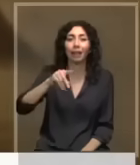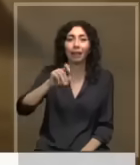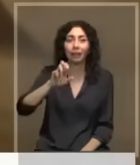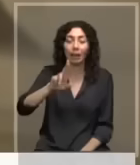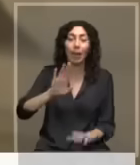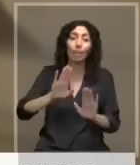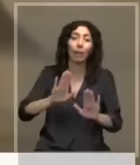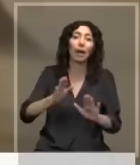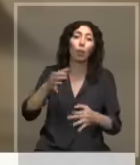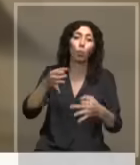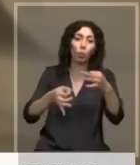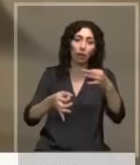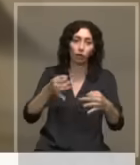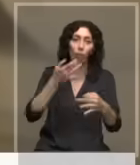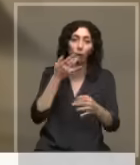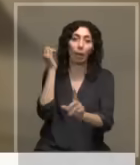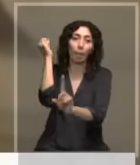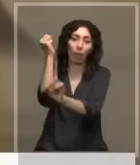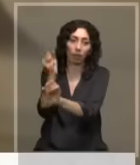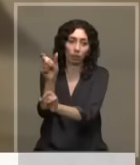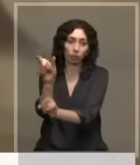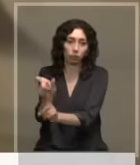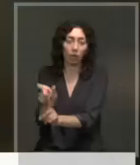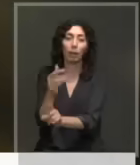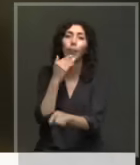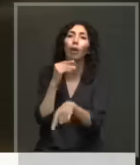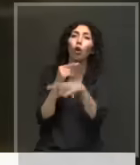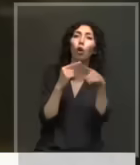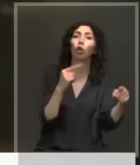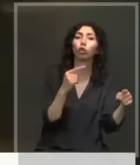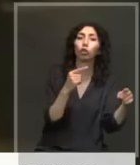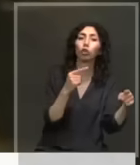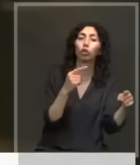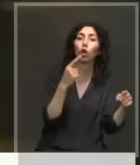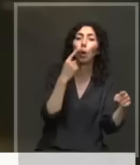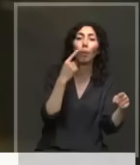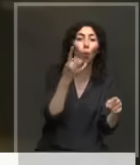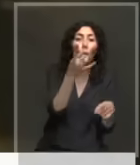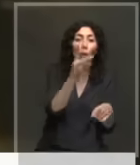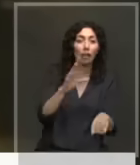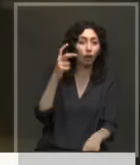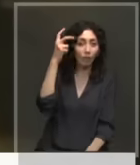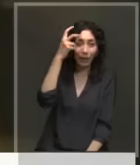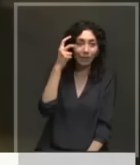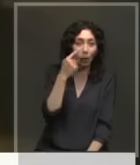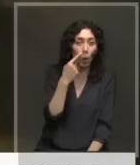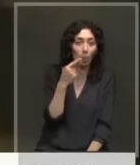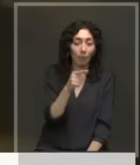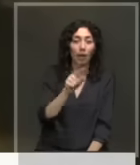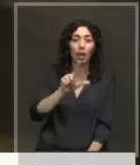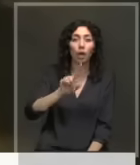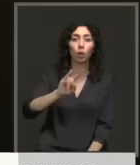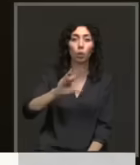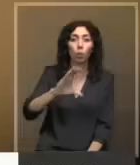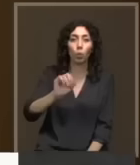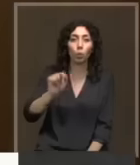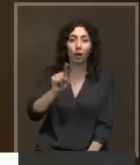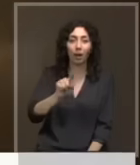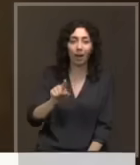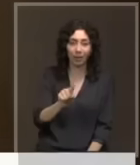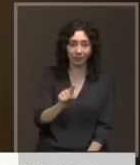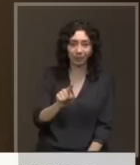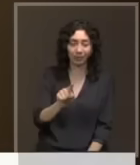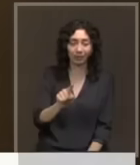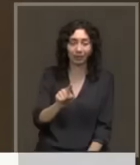calificado y otro frustrado, y su soldado número 1. El único brasilero de la lista, Lucas Leonardo de Oliveira